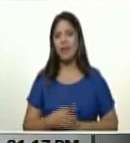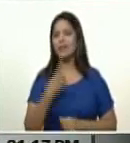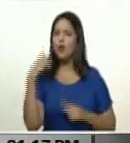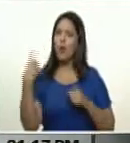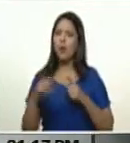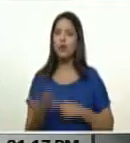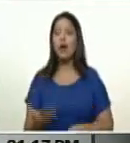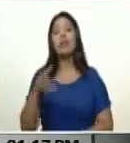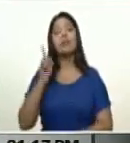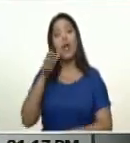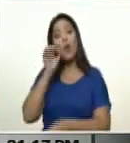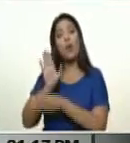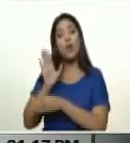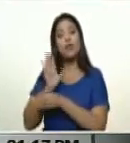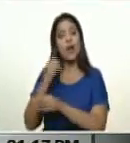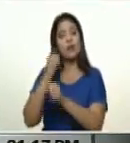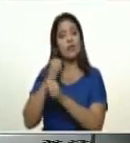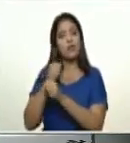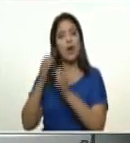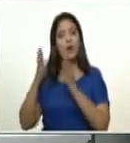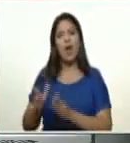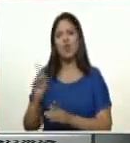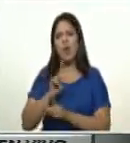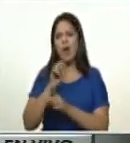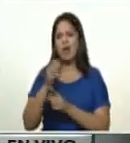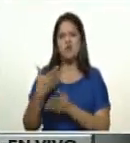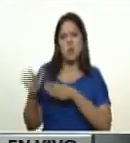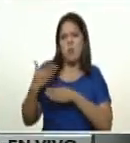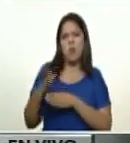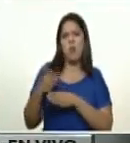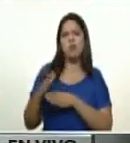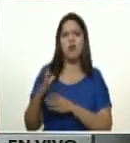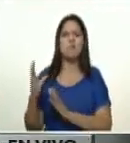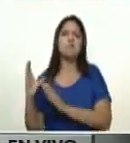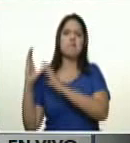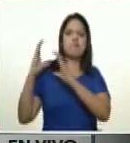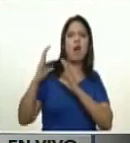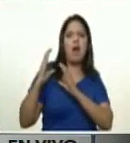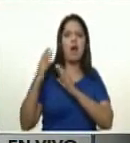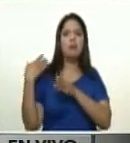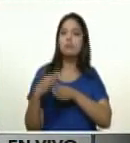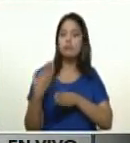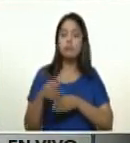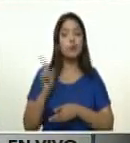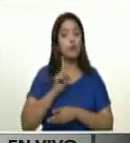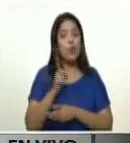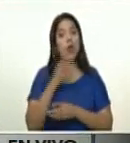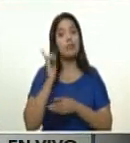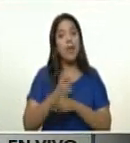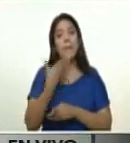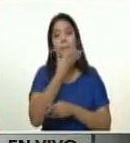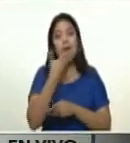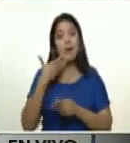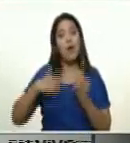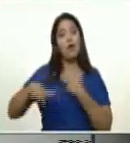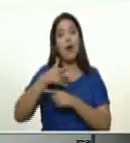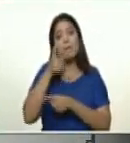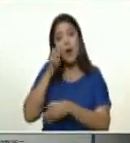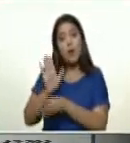fundamental, cuidar a la clase obrera, al trabajador, no explotarlo. Sus condiciones de trabajo, en primer lugar, para mantener su